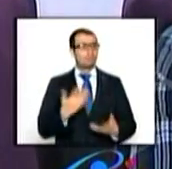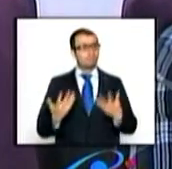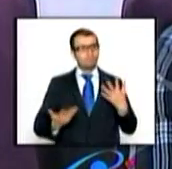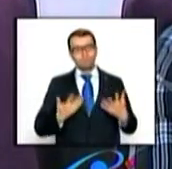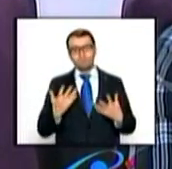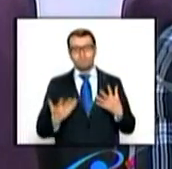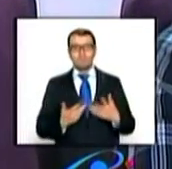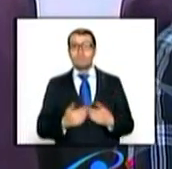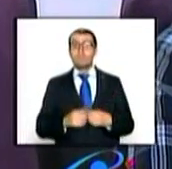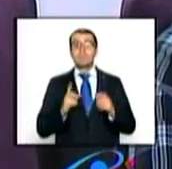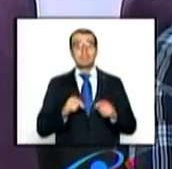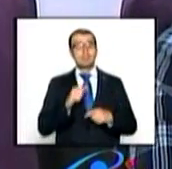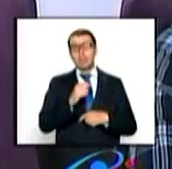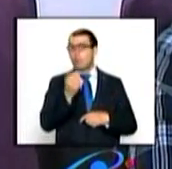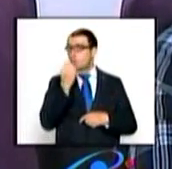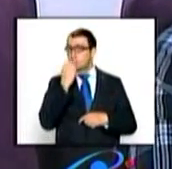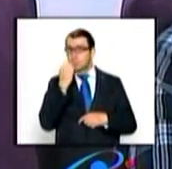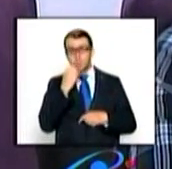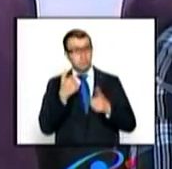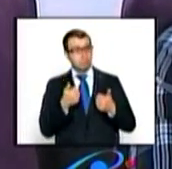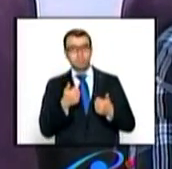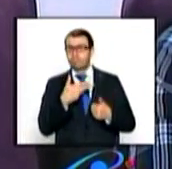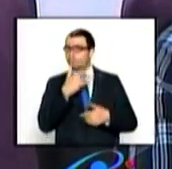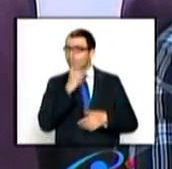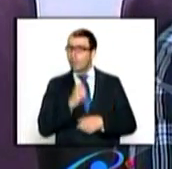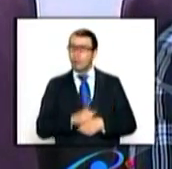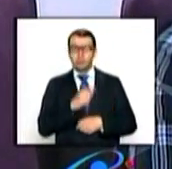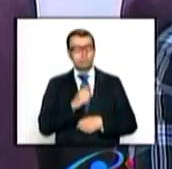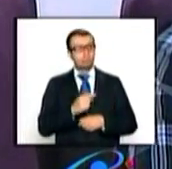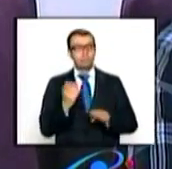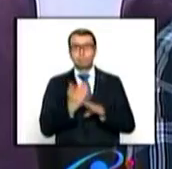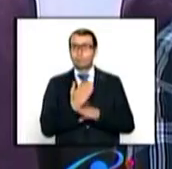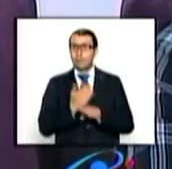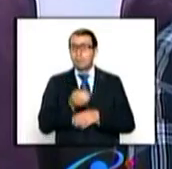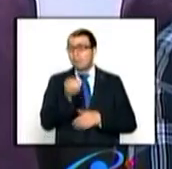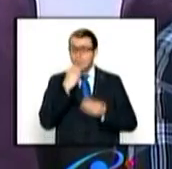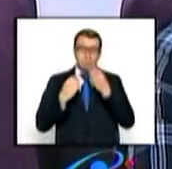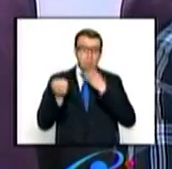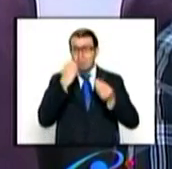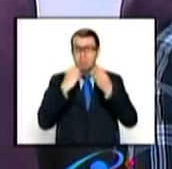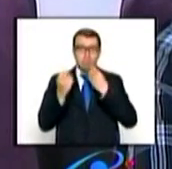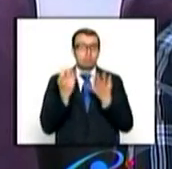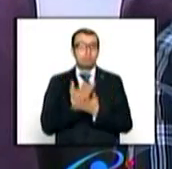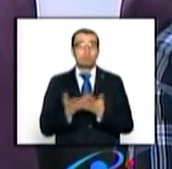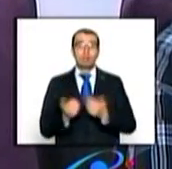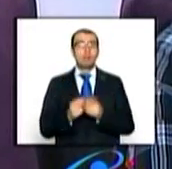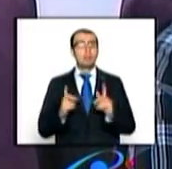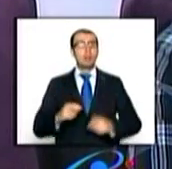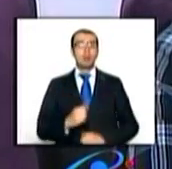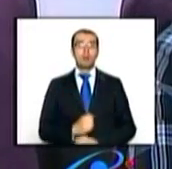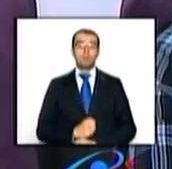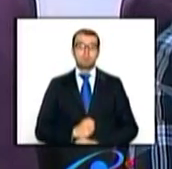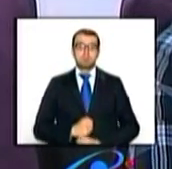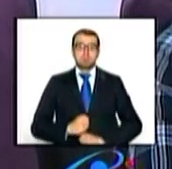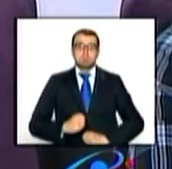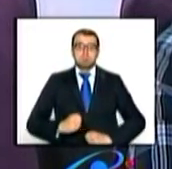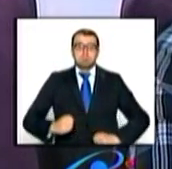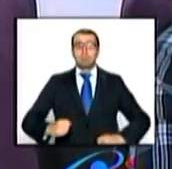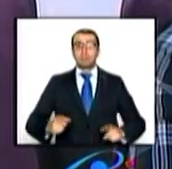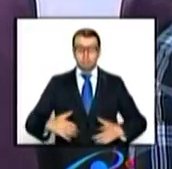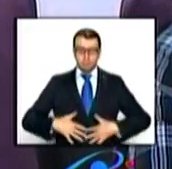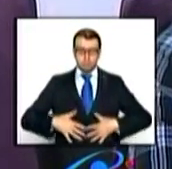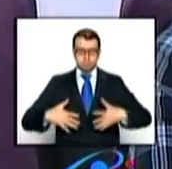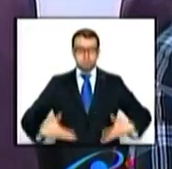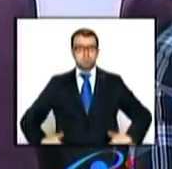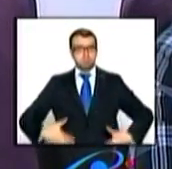supeditado por una alimentación que era terrible, una alimentación muy, muy mala, y un exceso de peso y un exceso de grasa abdominal en el cual